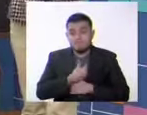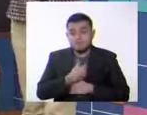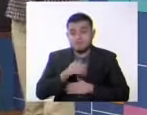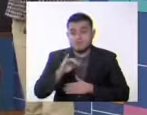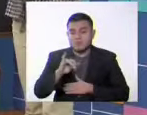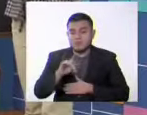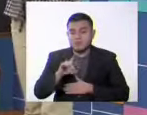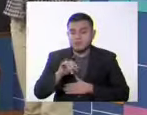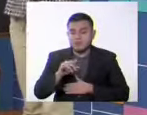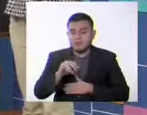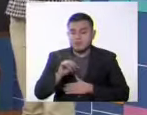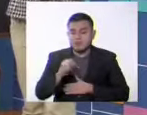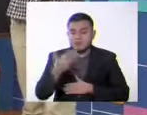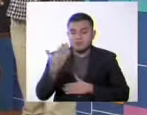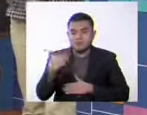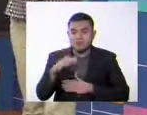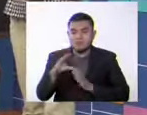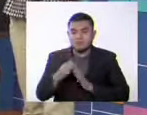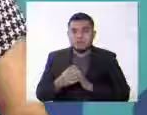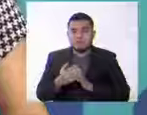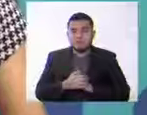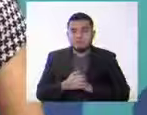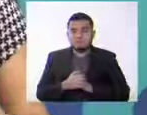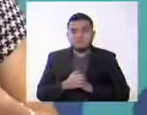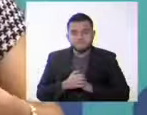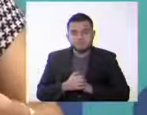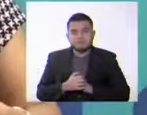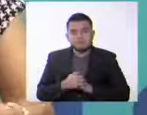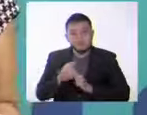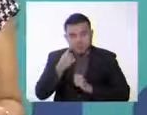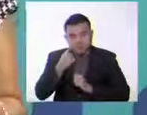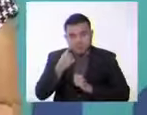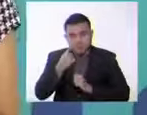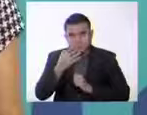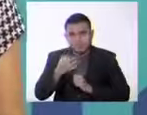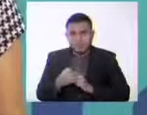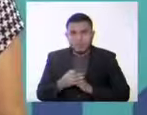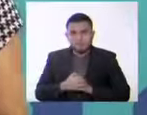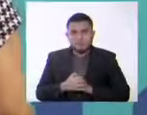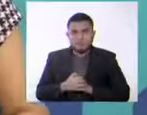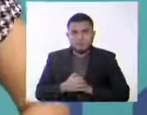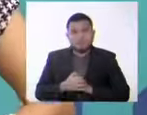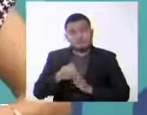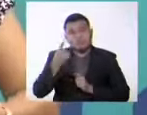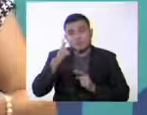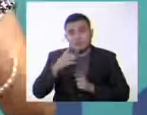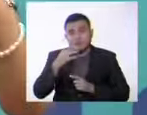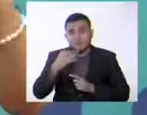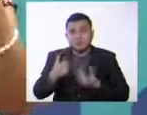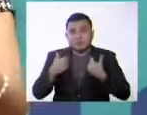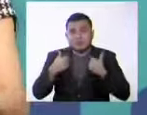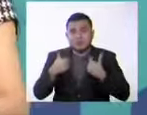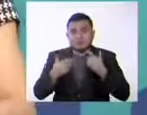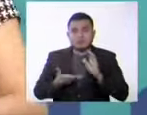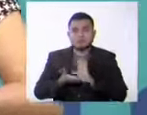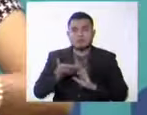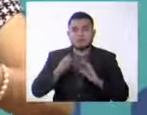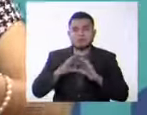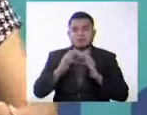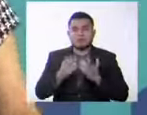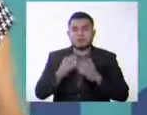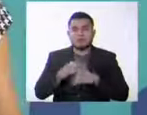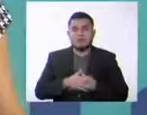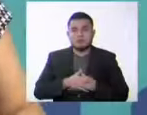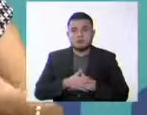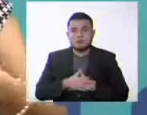Identidad con nuestro pasado. Es que sí, el deber de cuidarlos viene y por eso se debe desarrollar esta clase, porque si